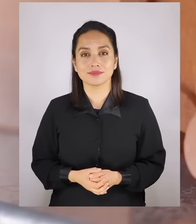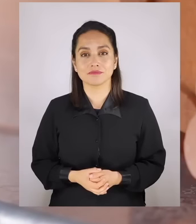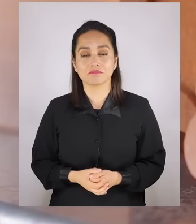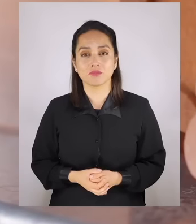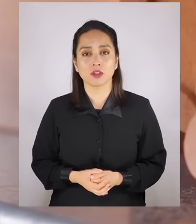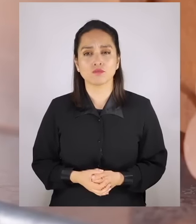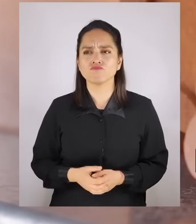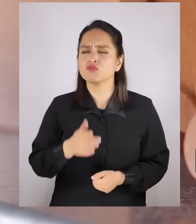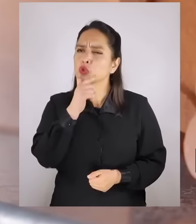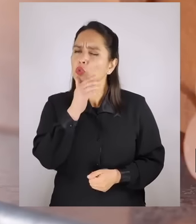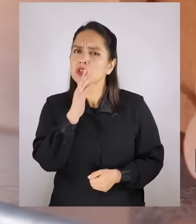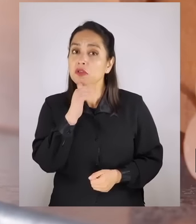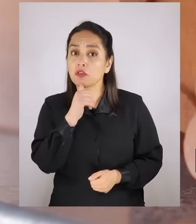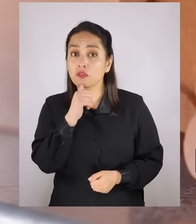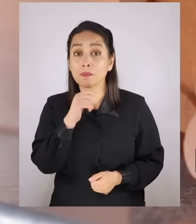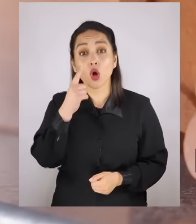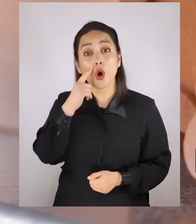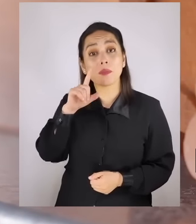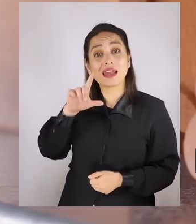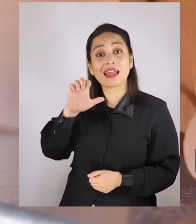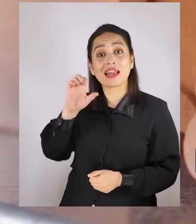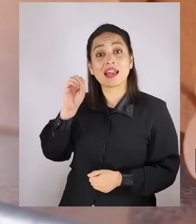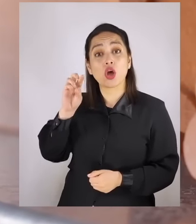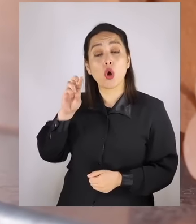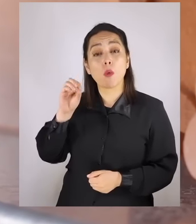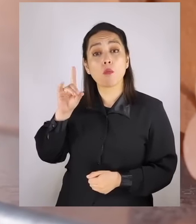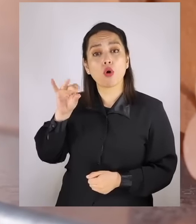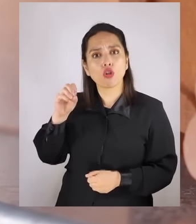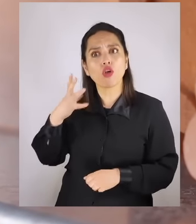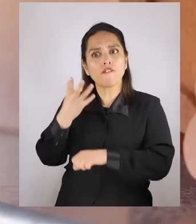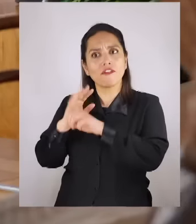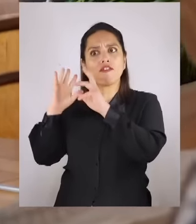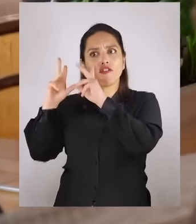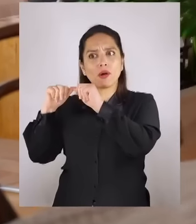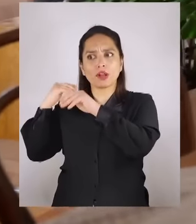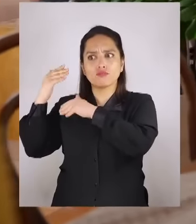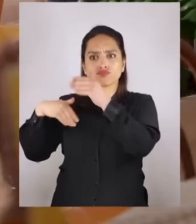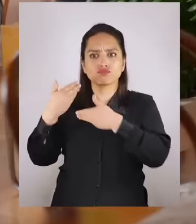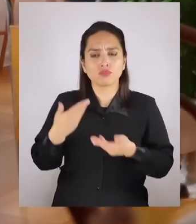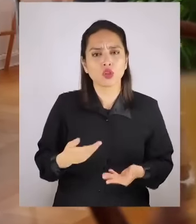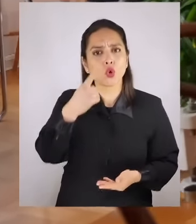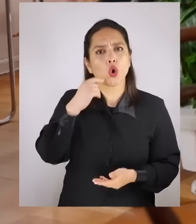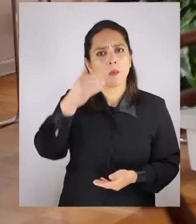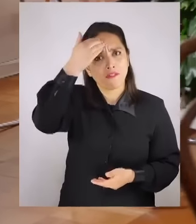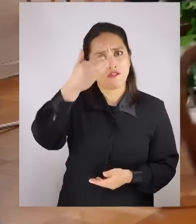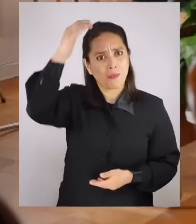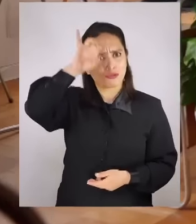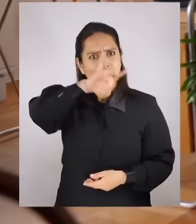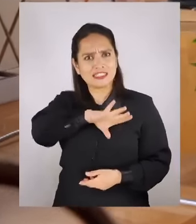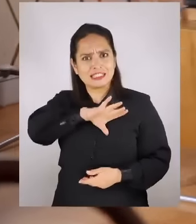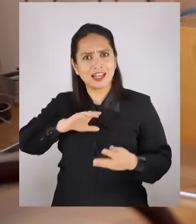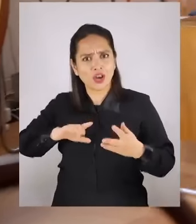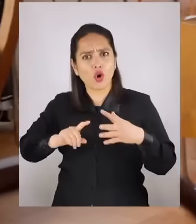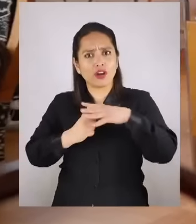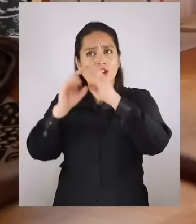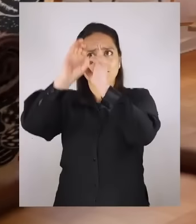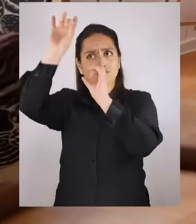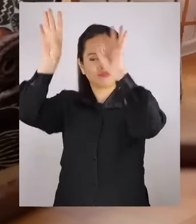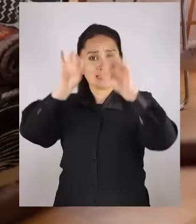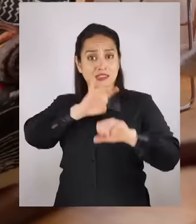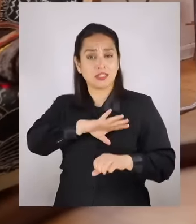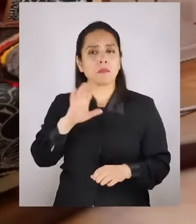Sin sospecharlo, Leopoldo es descendiente de una persona fundamental en la historia de la astronomía chilena. Sin embargo,